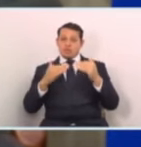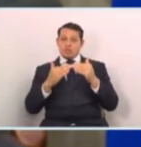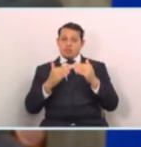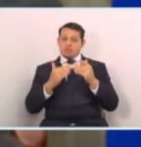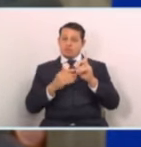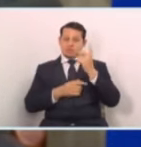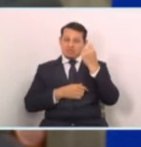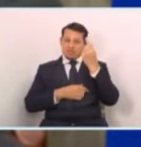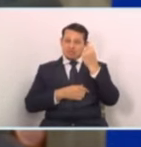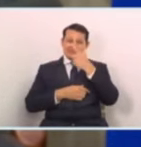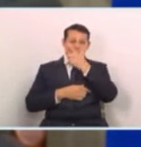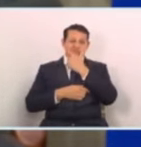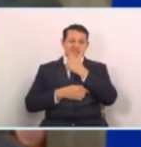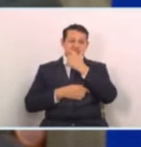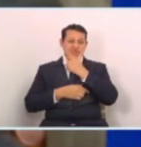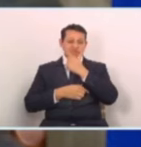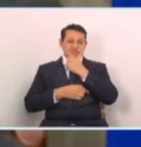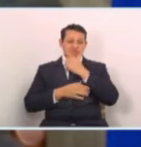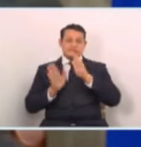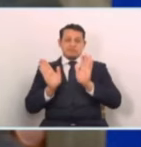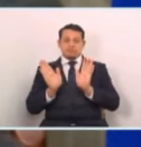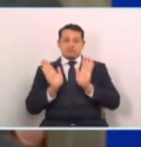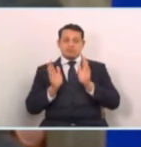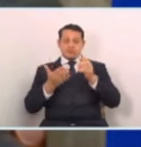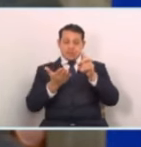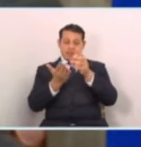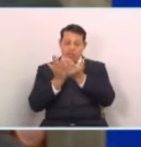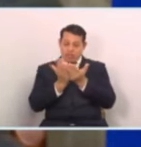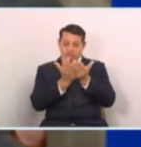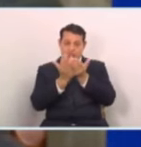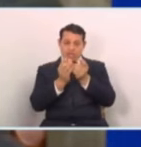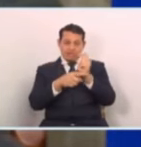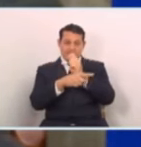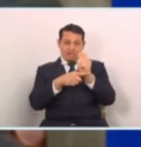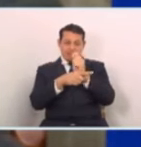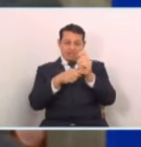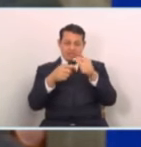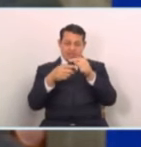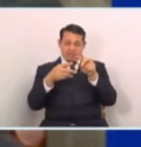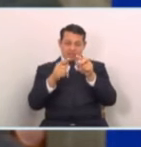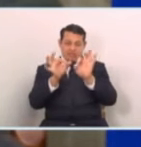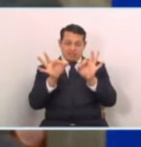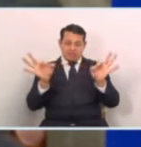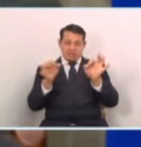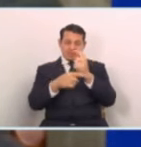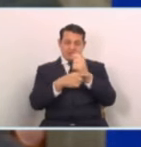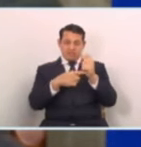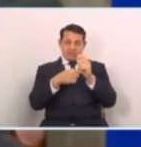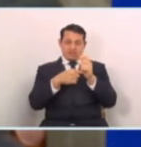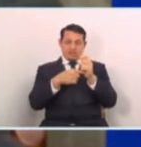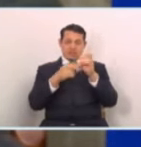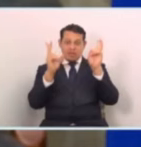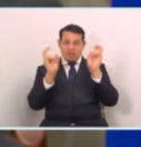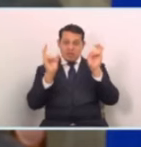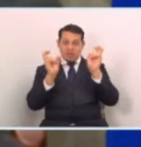si todavía no les ha quedado claro, voy a leer textualmente lo relacionado